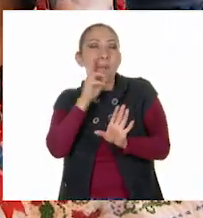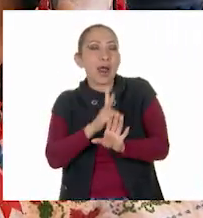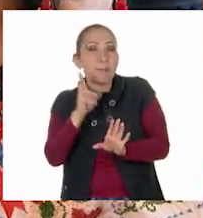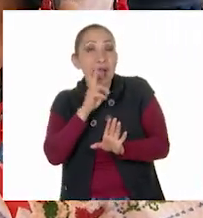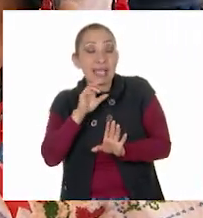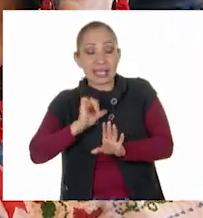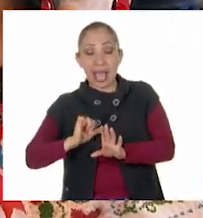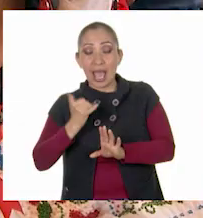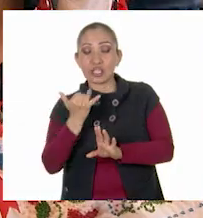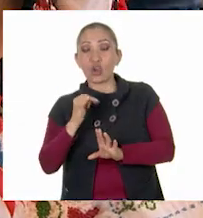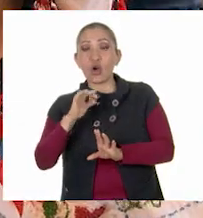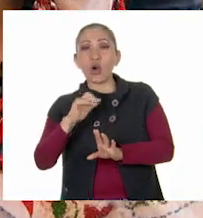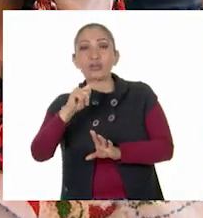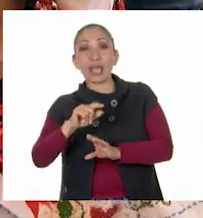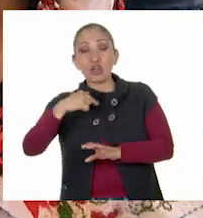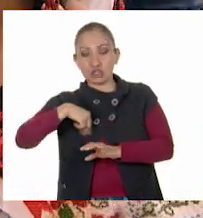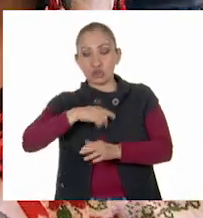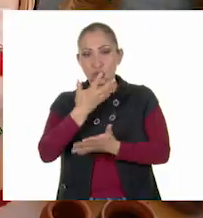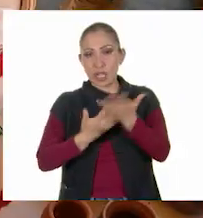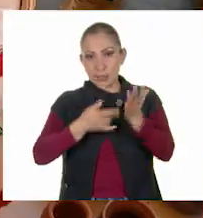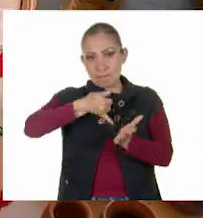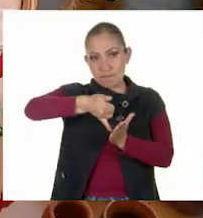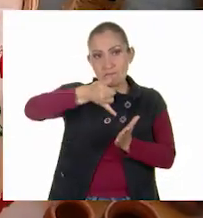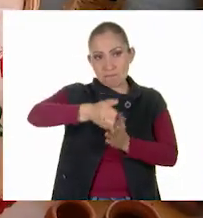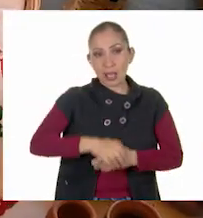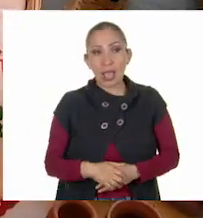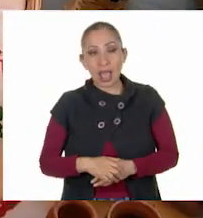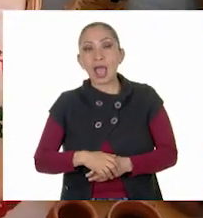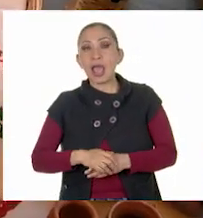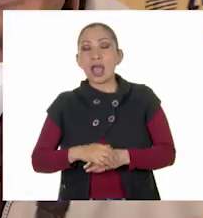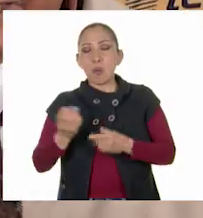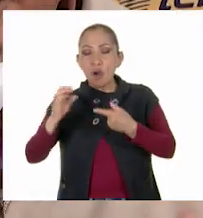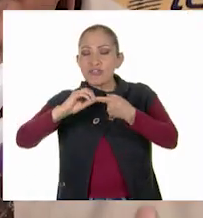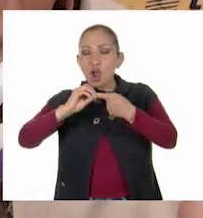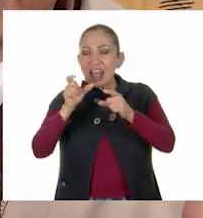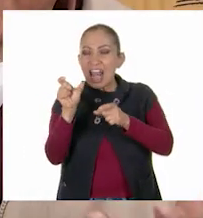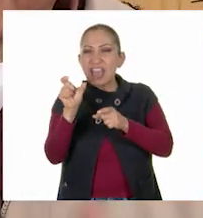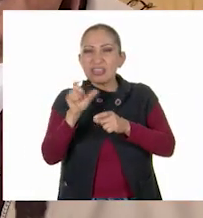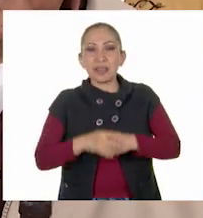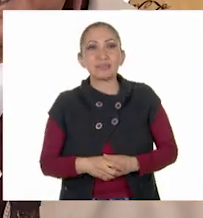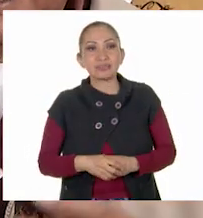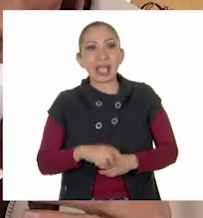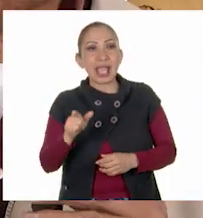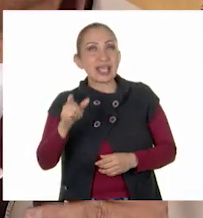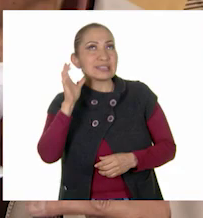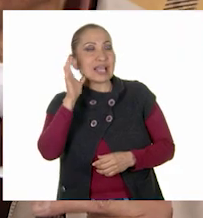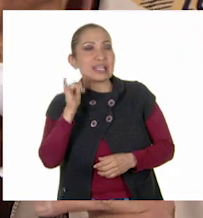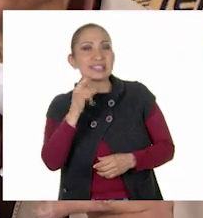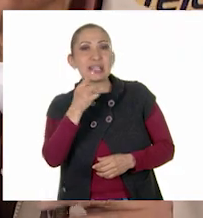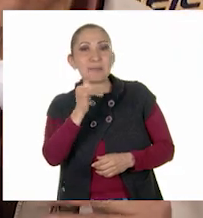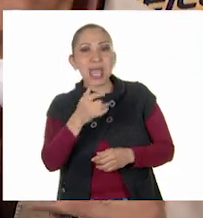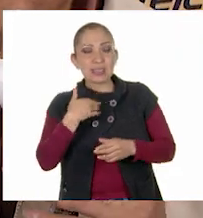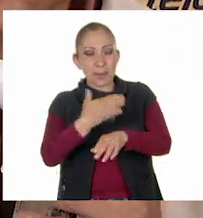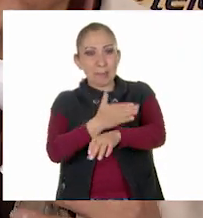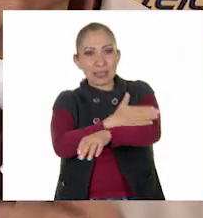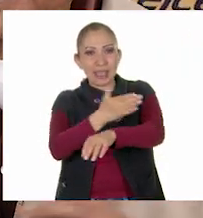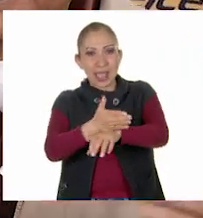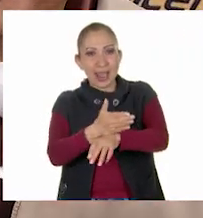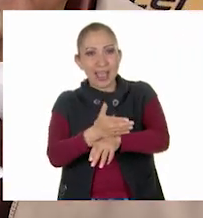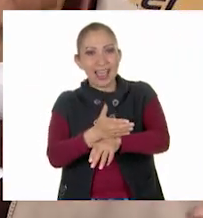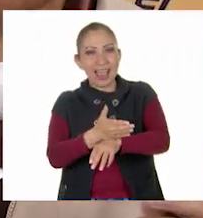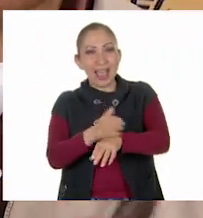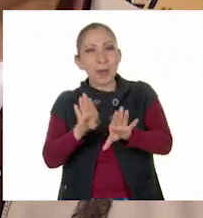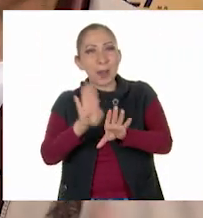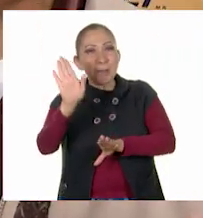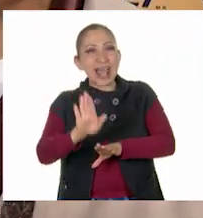el ayocote es algo que cultivamos. Son como frijoles grandotes. Pues el sonido de la chirimía de madera, pues como